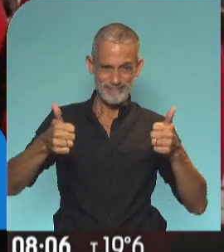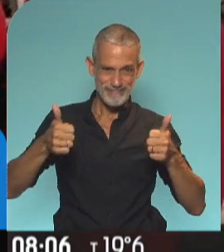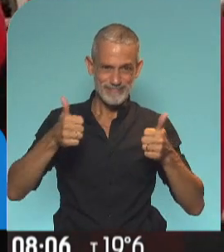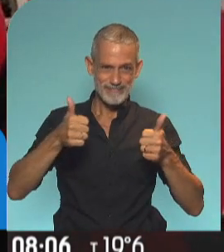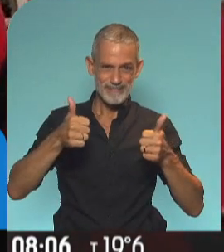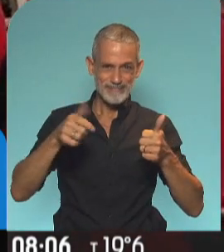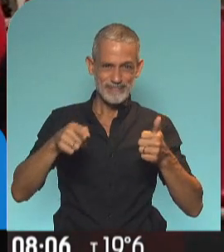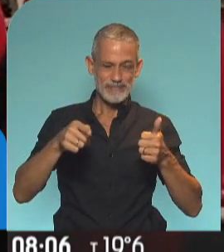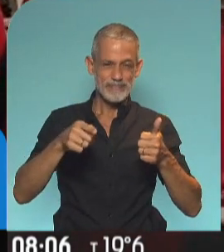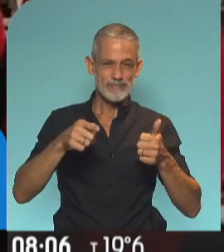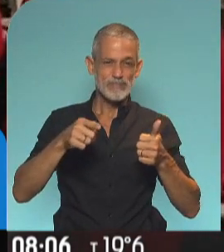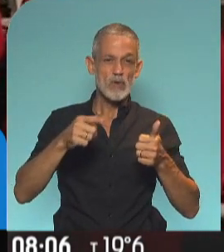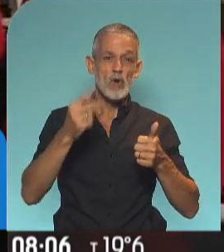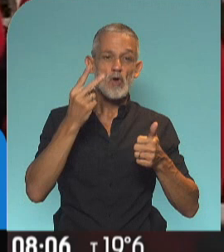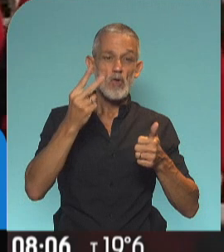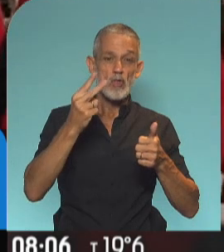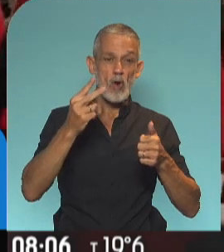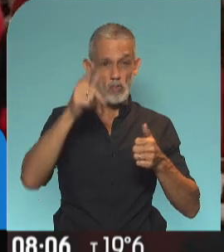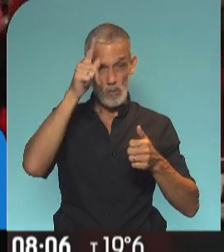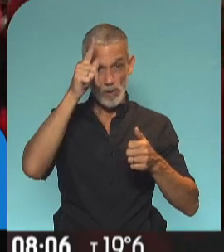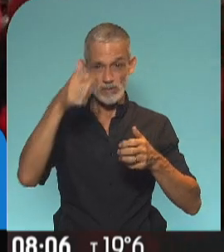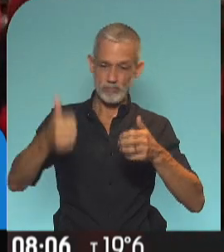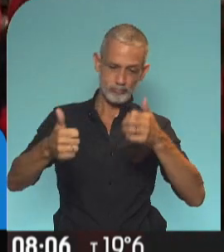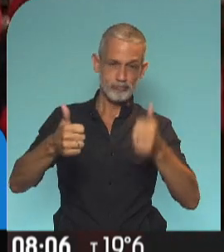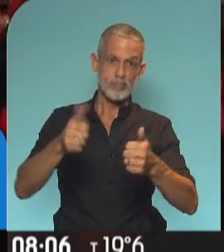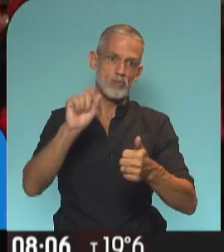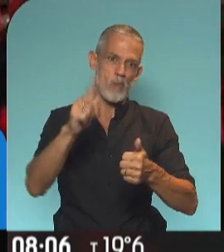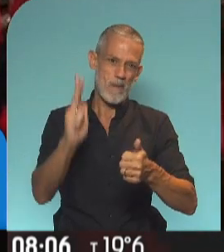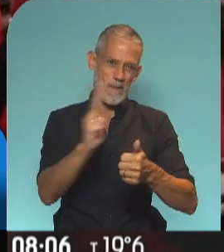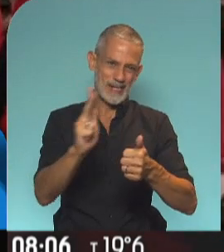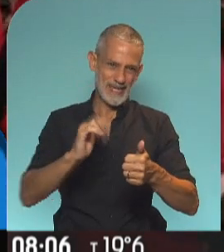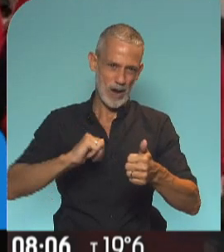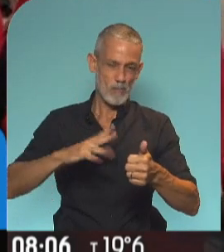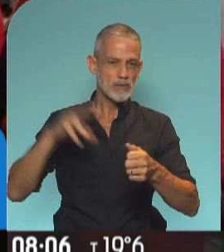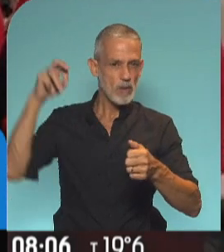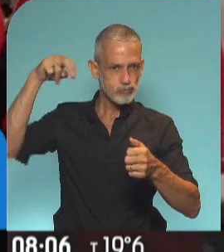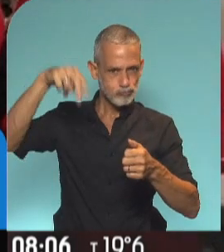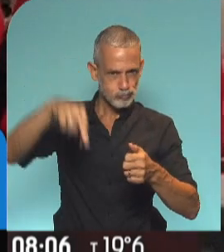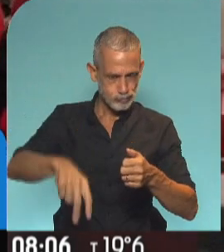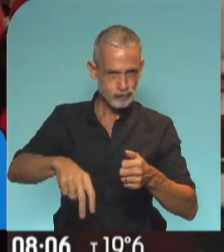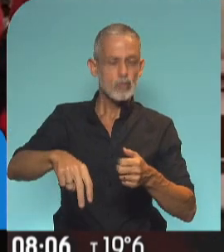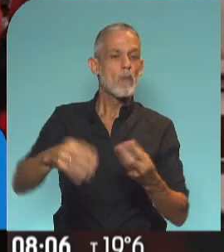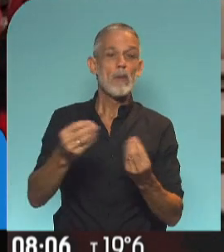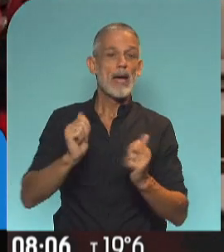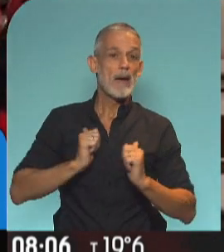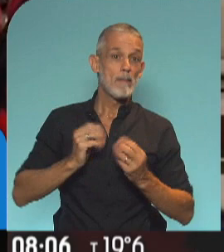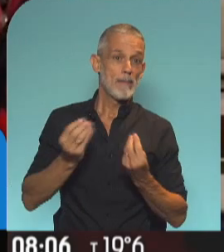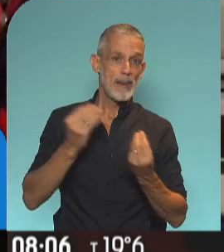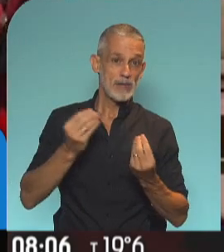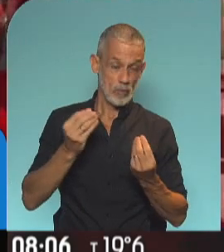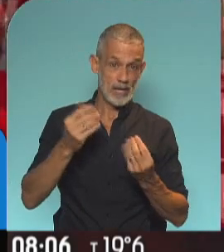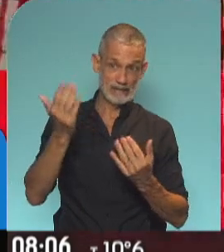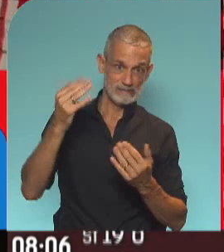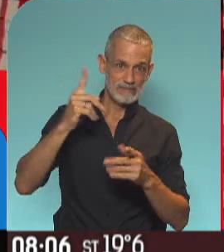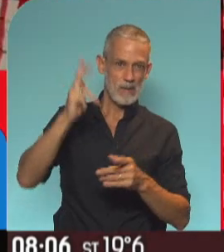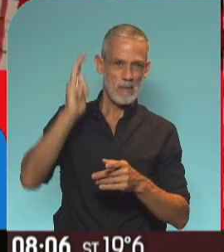y puntualmente los 2 efectivos de seguridad del Vaticano descienden por la escalerilla a la espera justamente de que